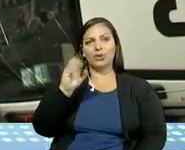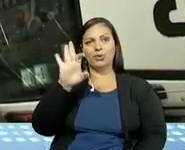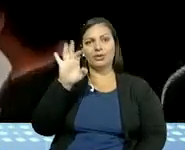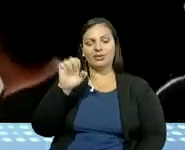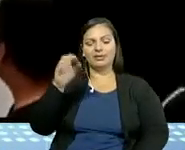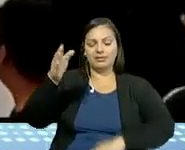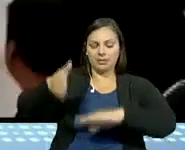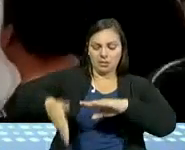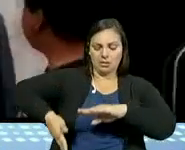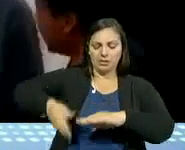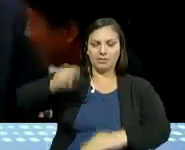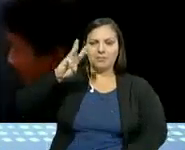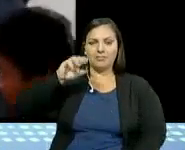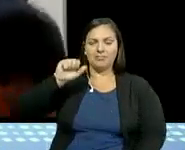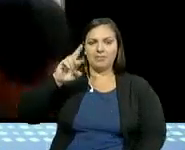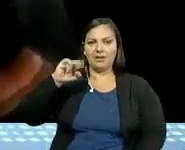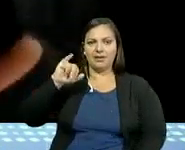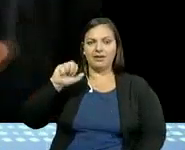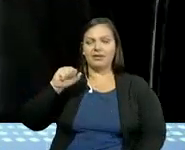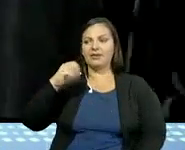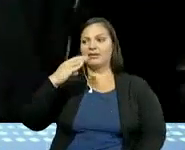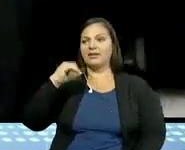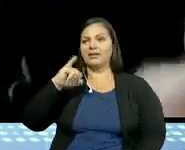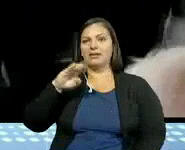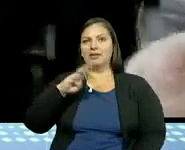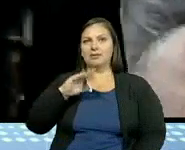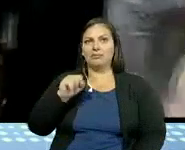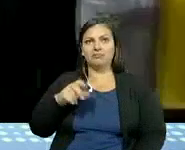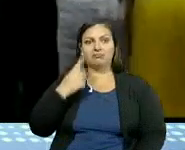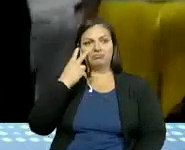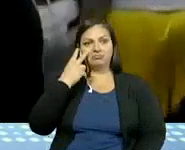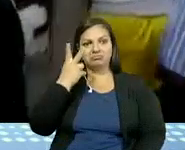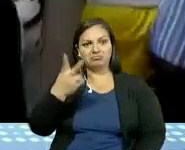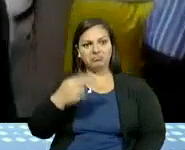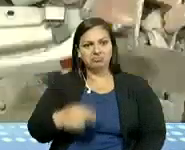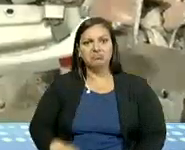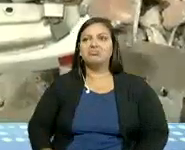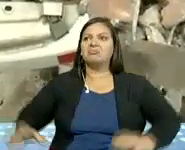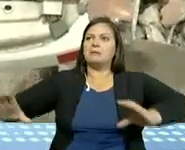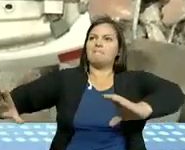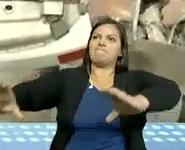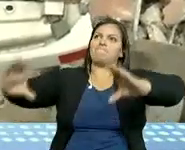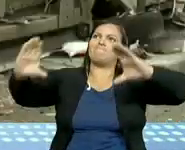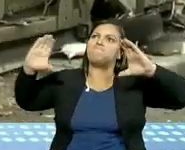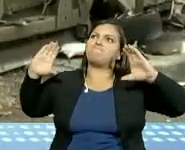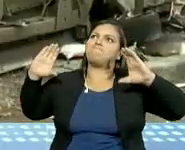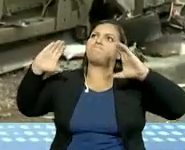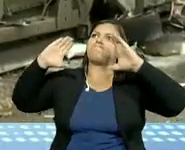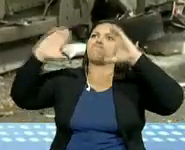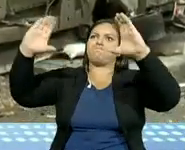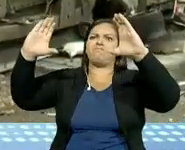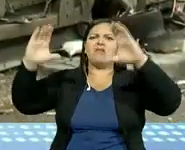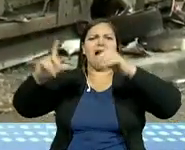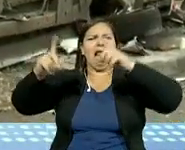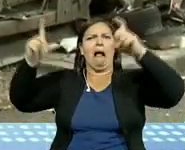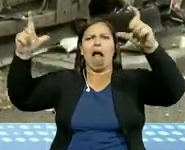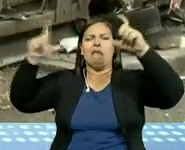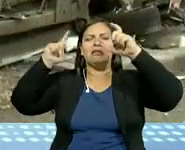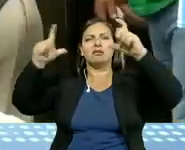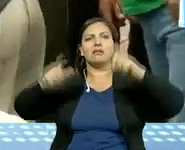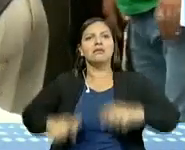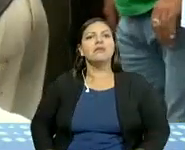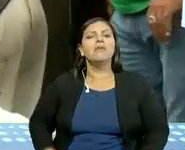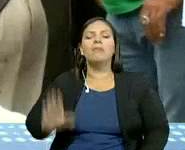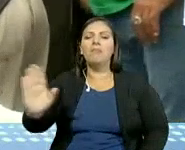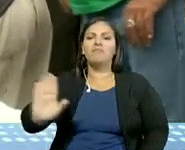¿Y saben qué? En esta intersección se tenía un par grande, sí, pero ni así, 2 pares, pero ni así se